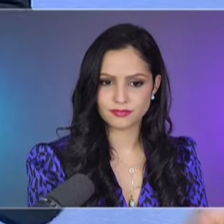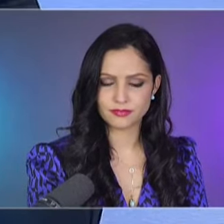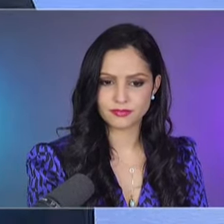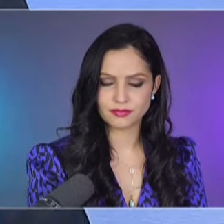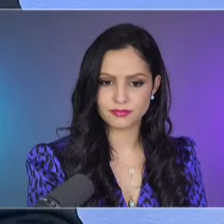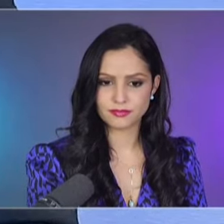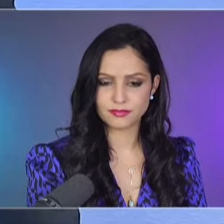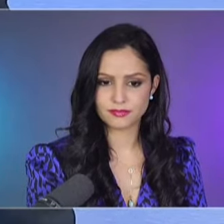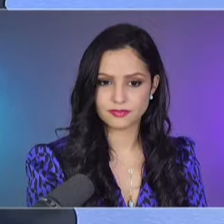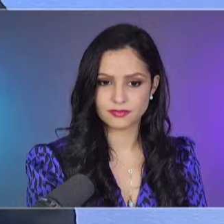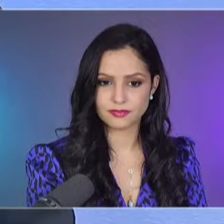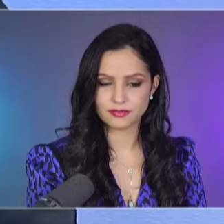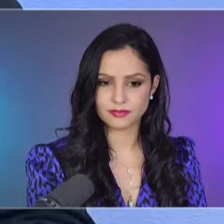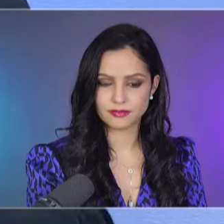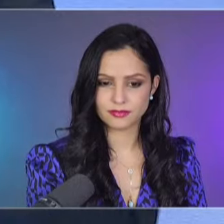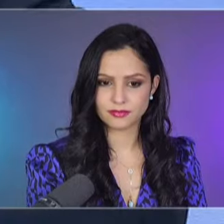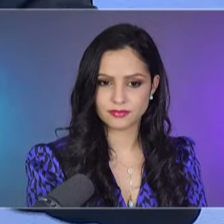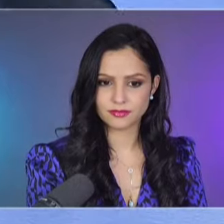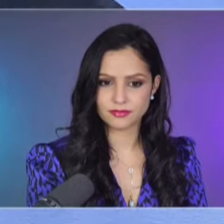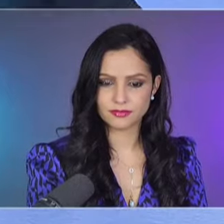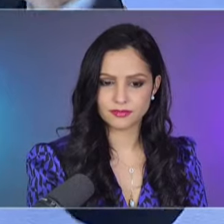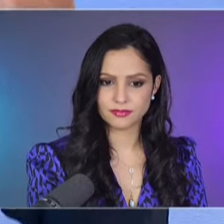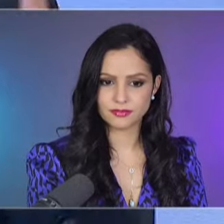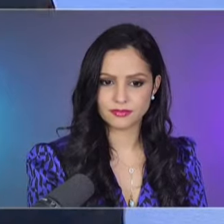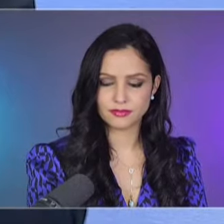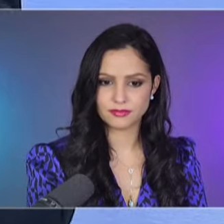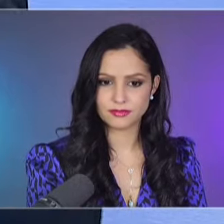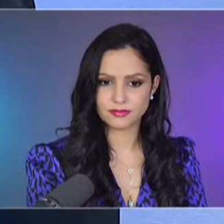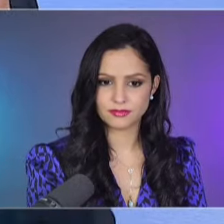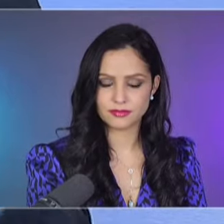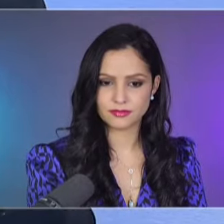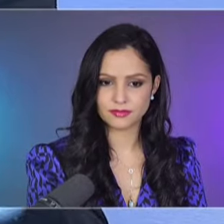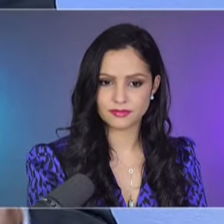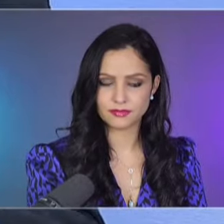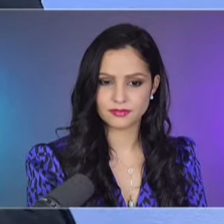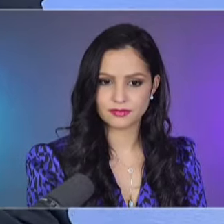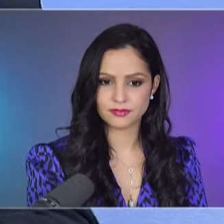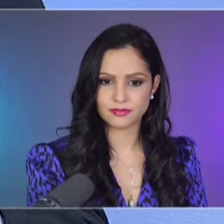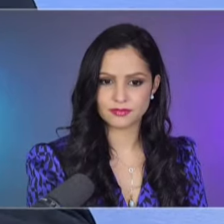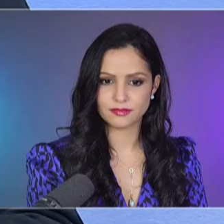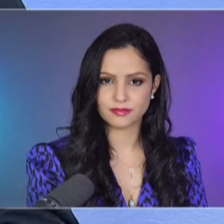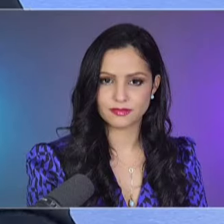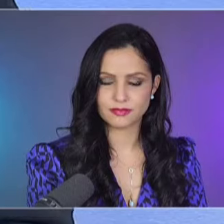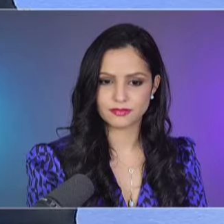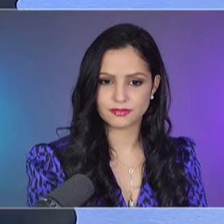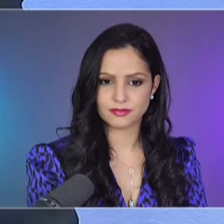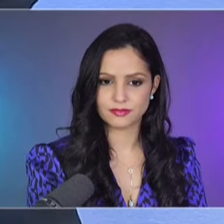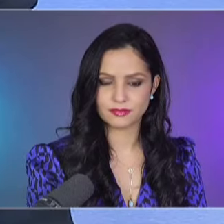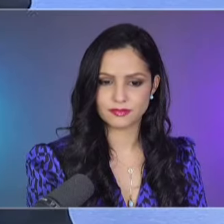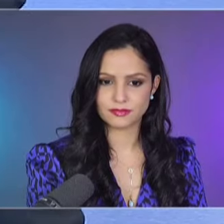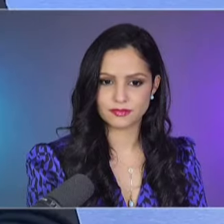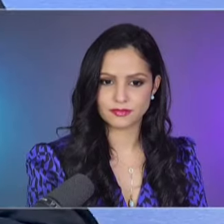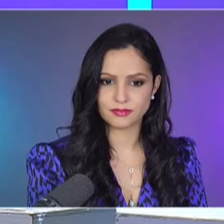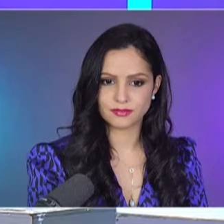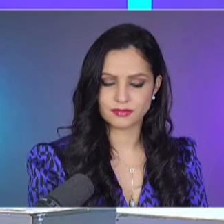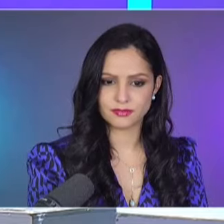del total de dominicanos habilitados para votar. Sí. Entonces, no se crean tan alto de que todo el mundo está feliz, está contento. Lo que estoy diciendo. Porque